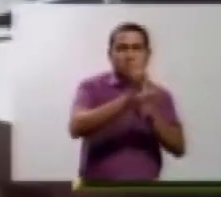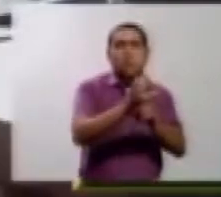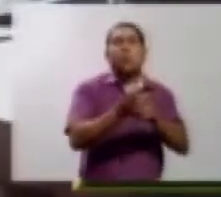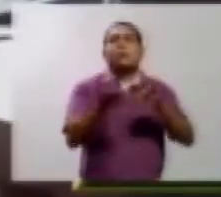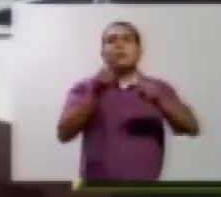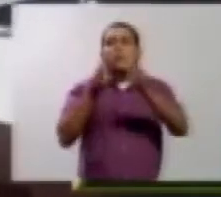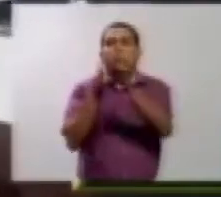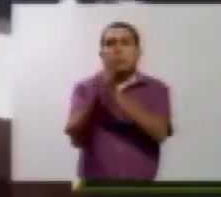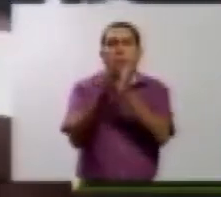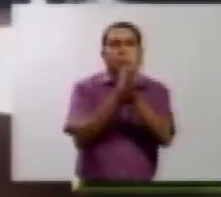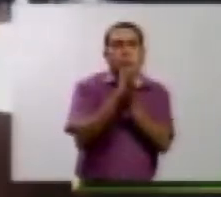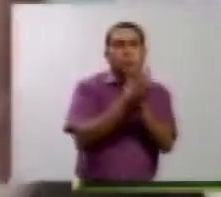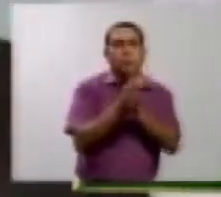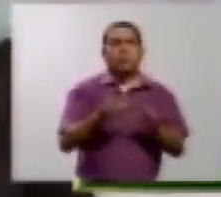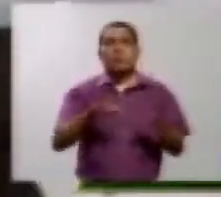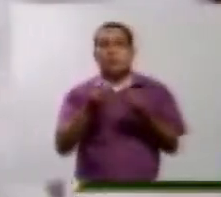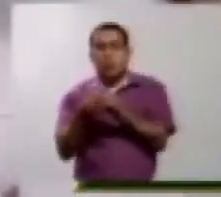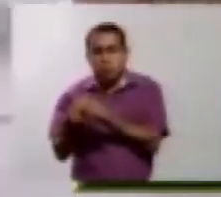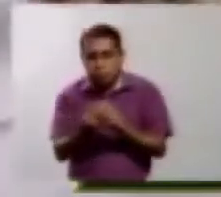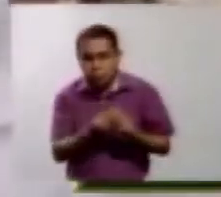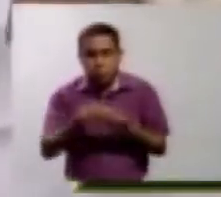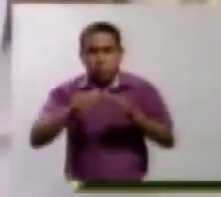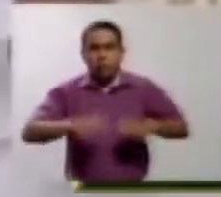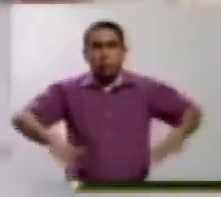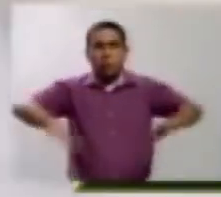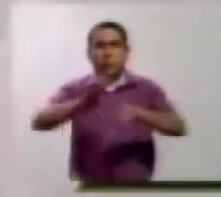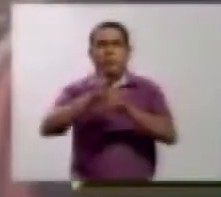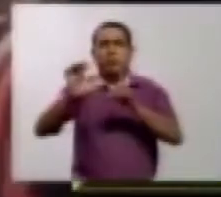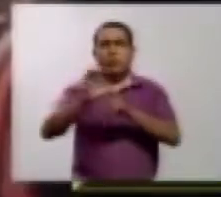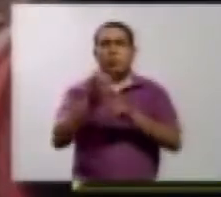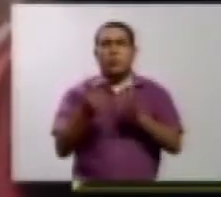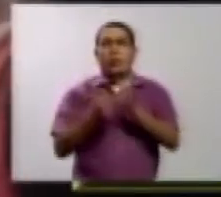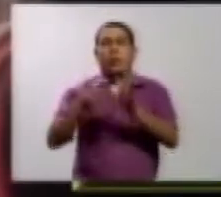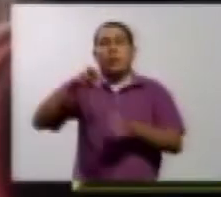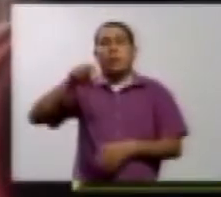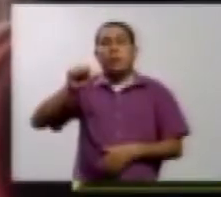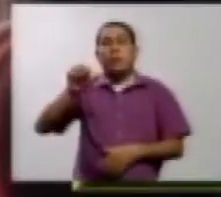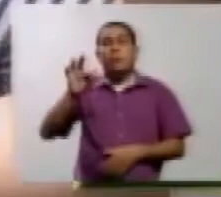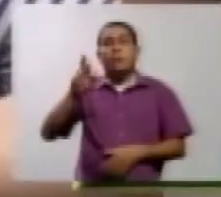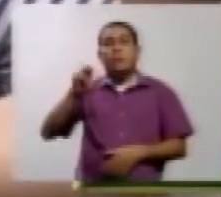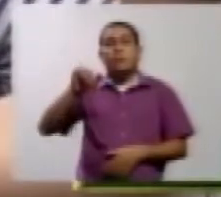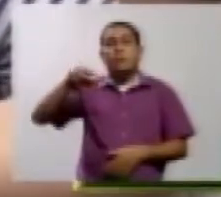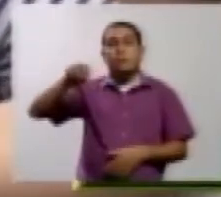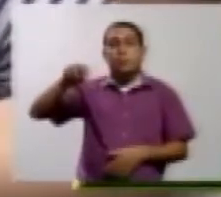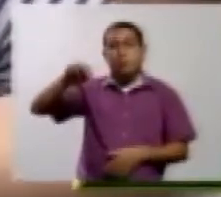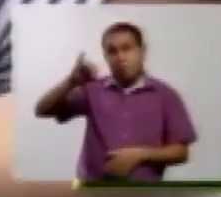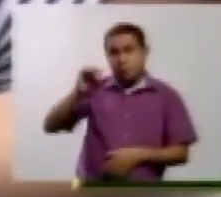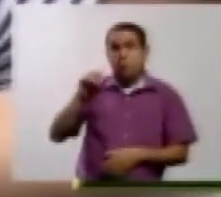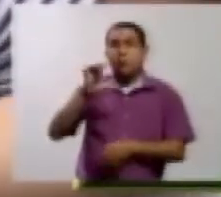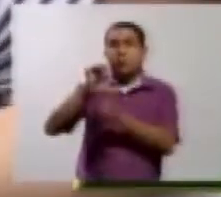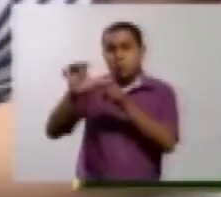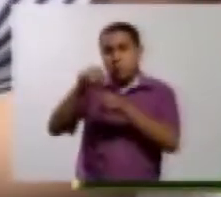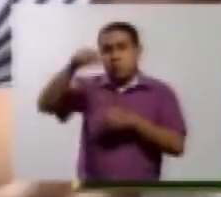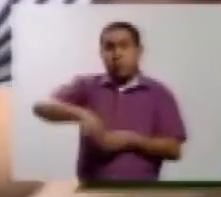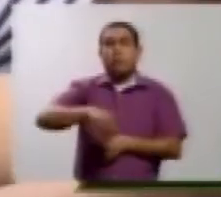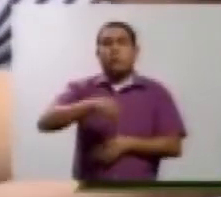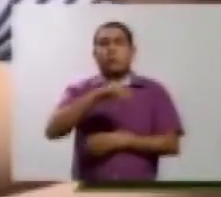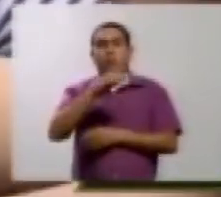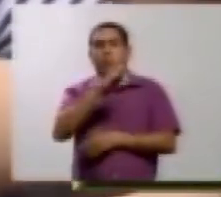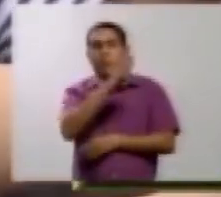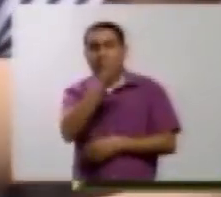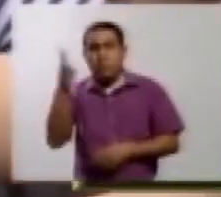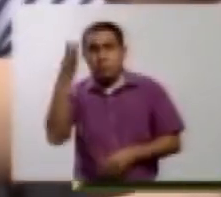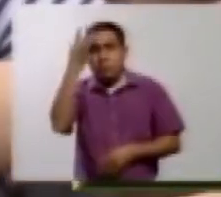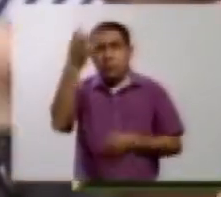para presentar ante el Consejo Territorial de Cultura la declaratoria de patrimonio de estas manifestaciones que durante más de 20 años